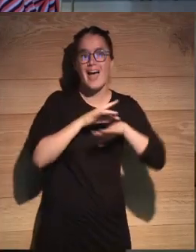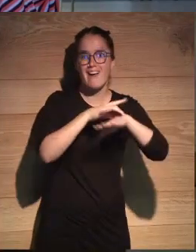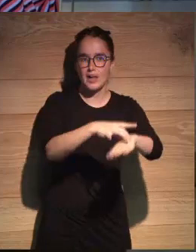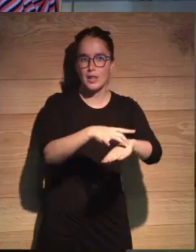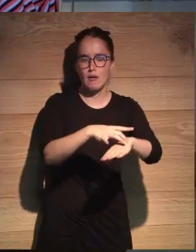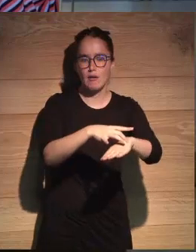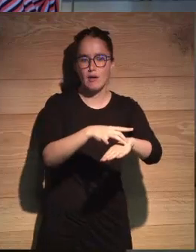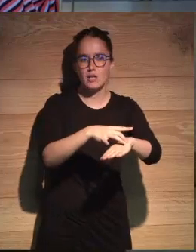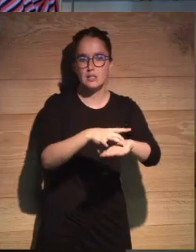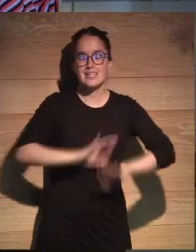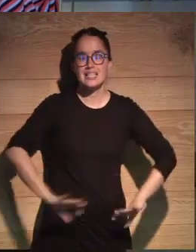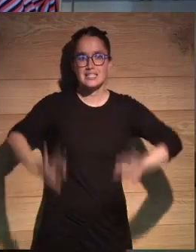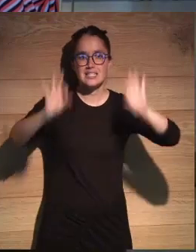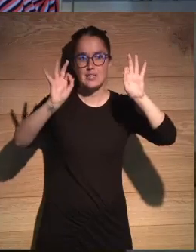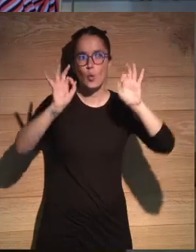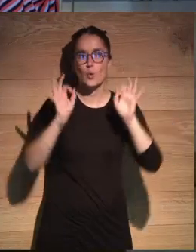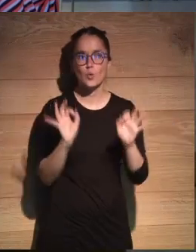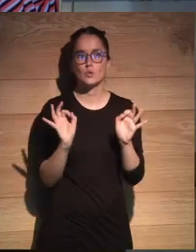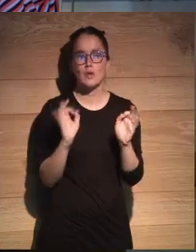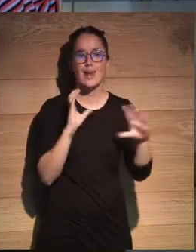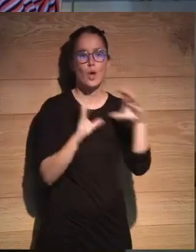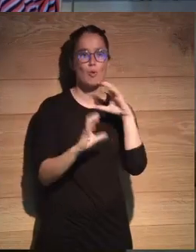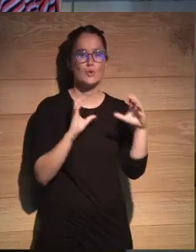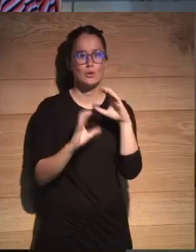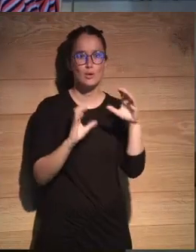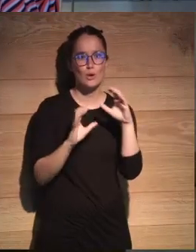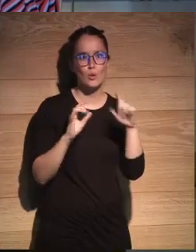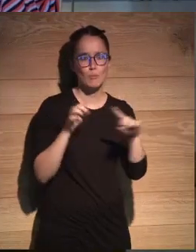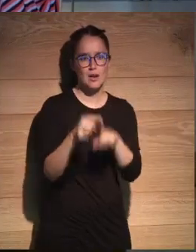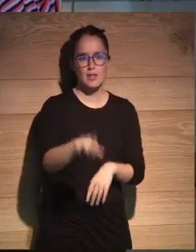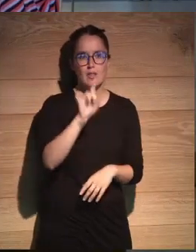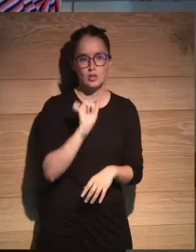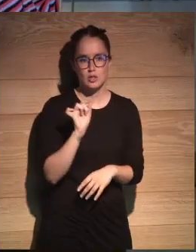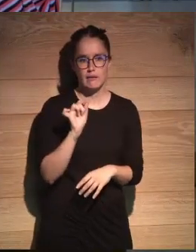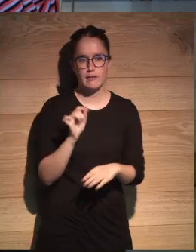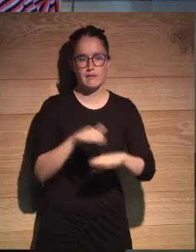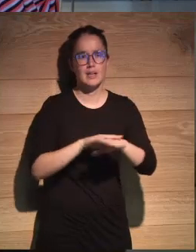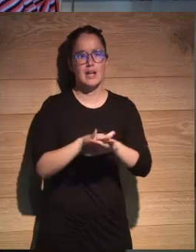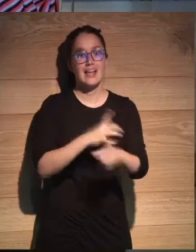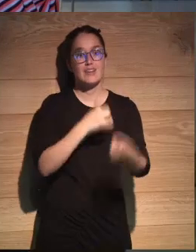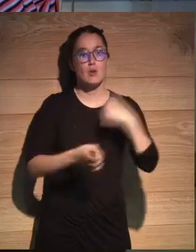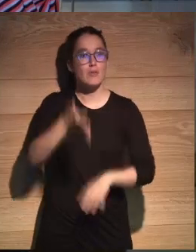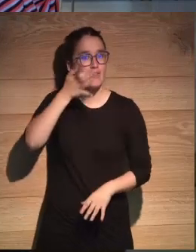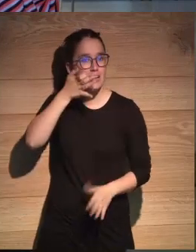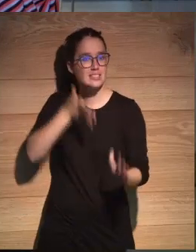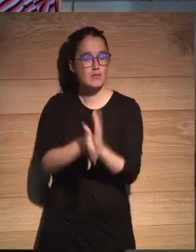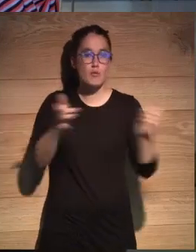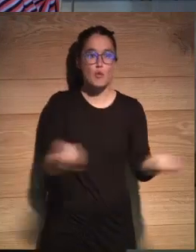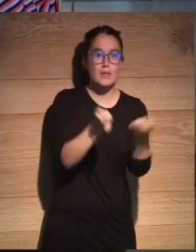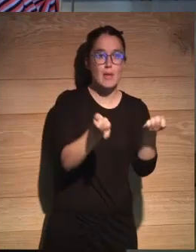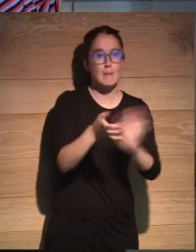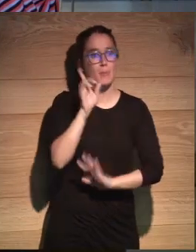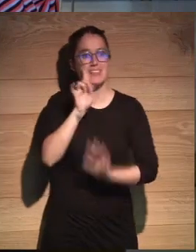agencia especializada justo en la comunicación que va a llevar a tomar decisiones basada en información veraz, o sea, publicidad pero que no